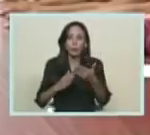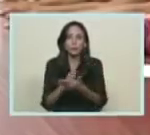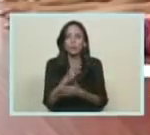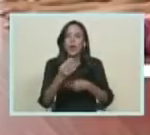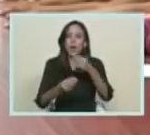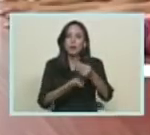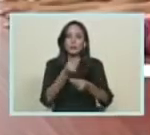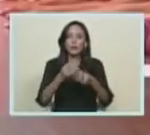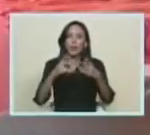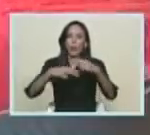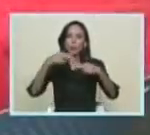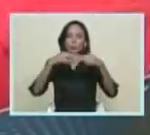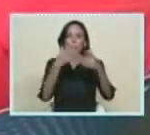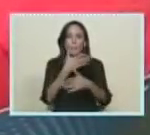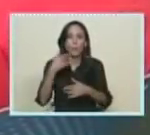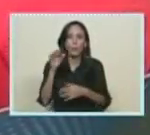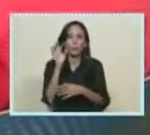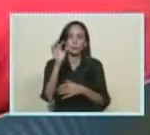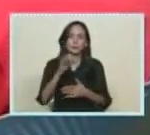patria.